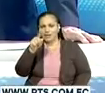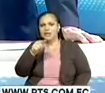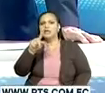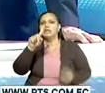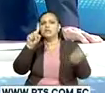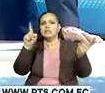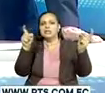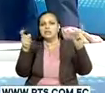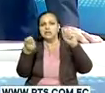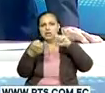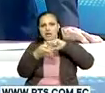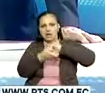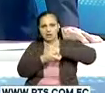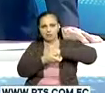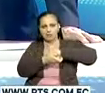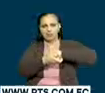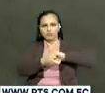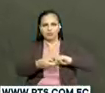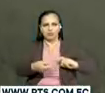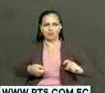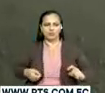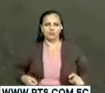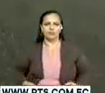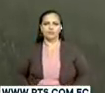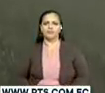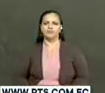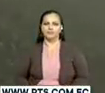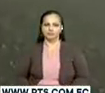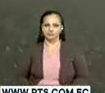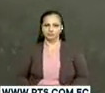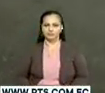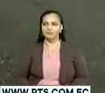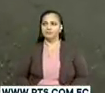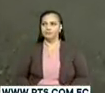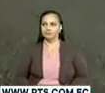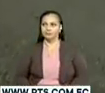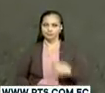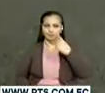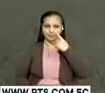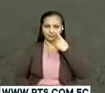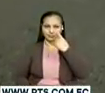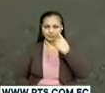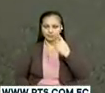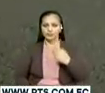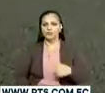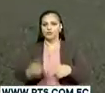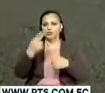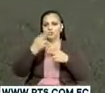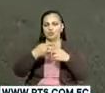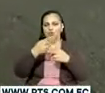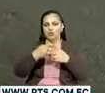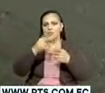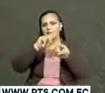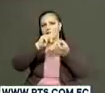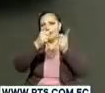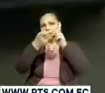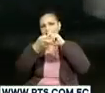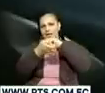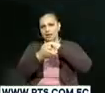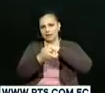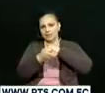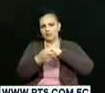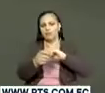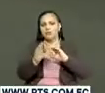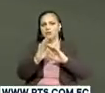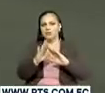como Circunvalación Sur. Ah, es sur. Decir, esta ruta que todos la conocemos, que es de doble sentido o